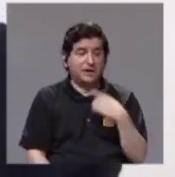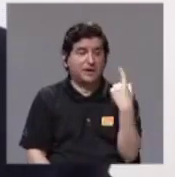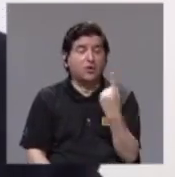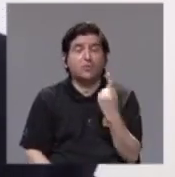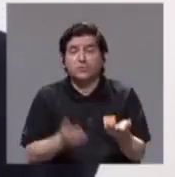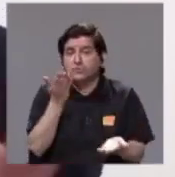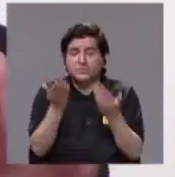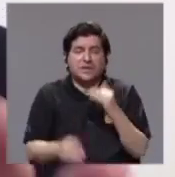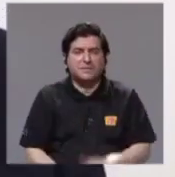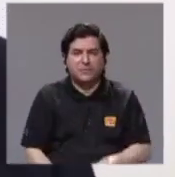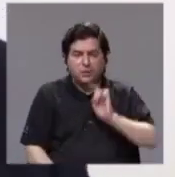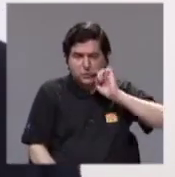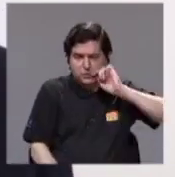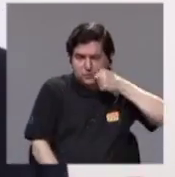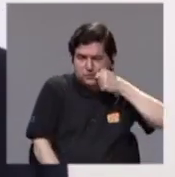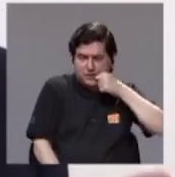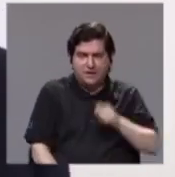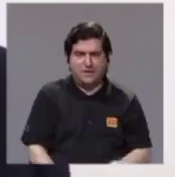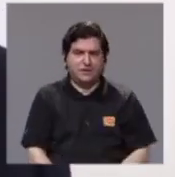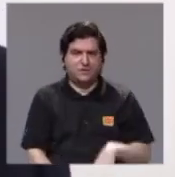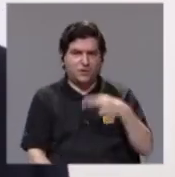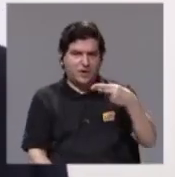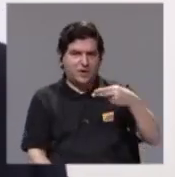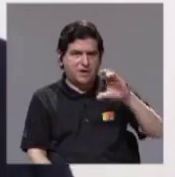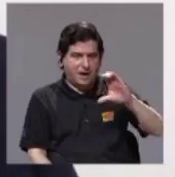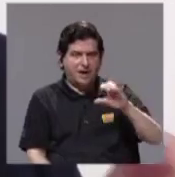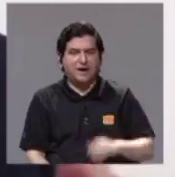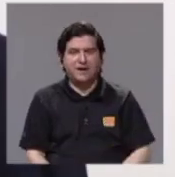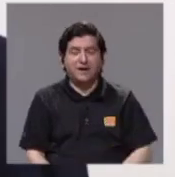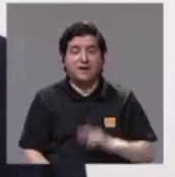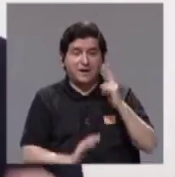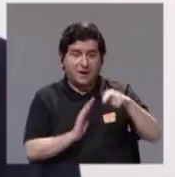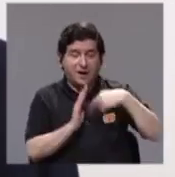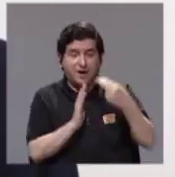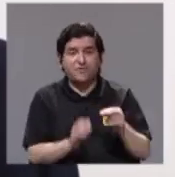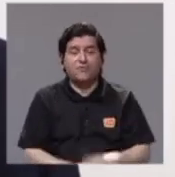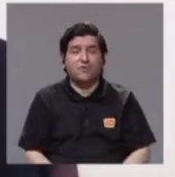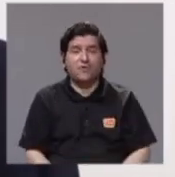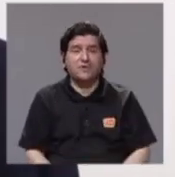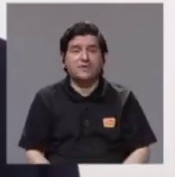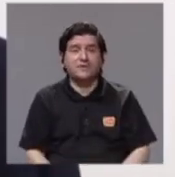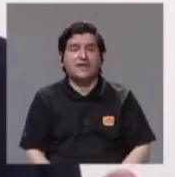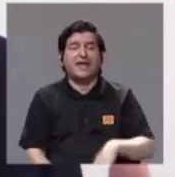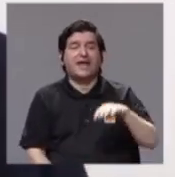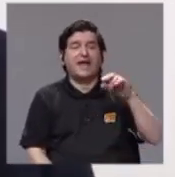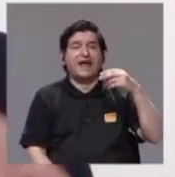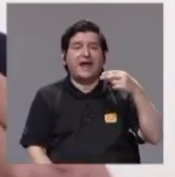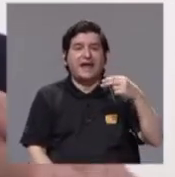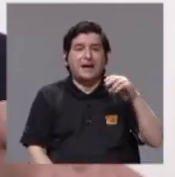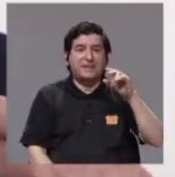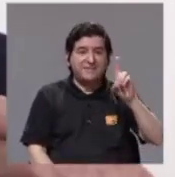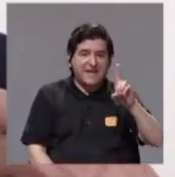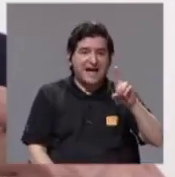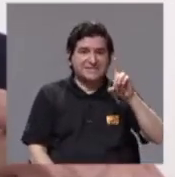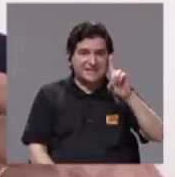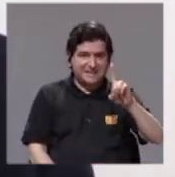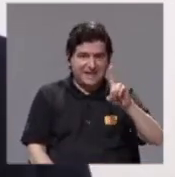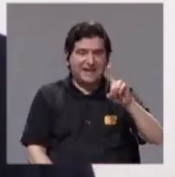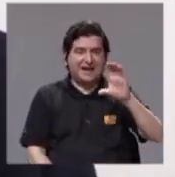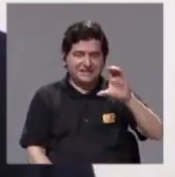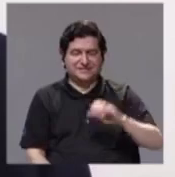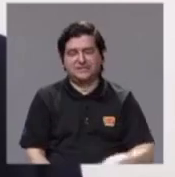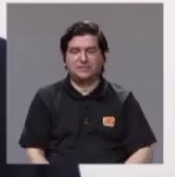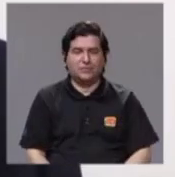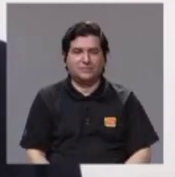como siempre fue muy secreto Cortés sobre el papel de Díaz del Castillo, y